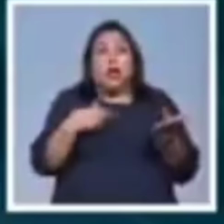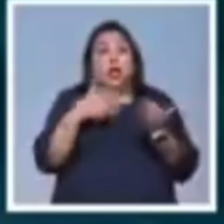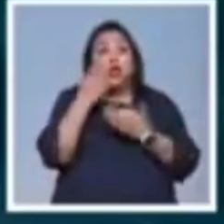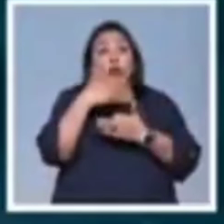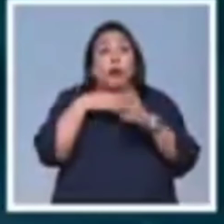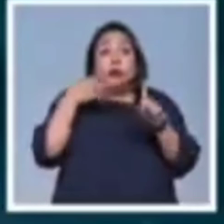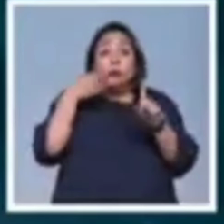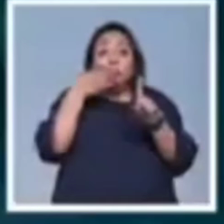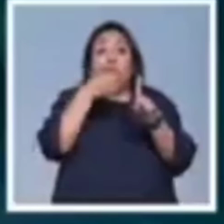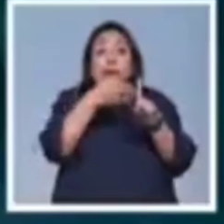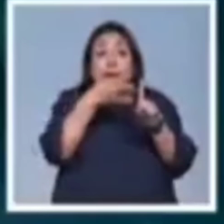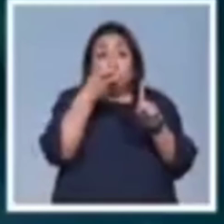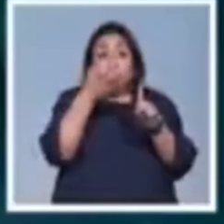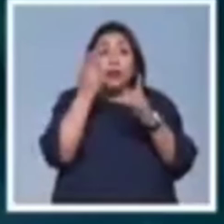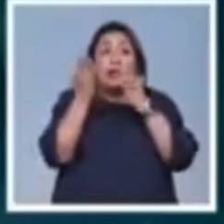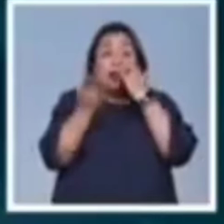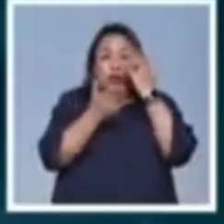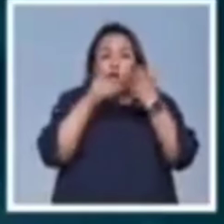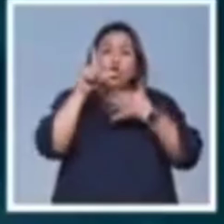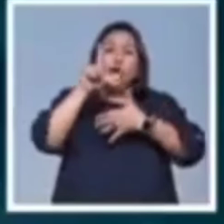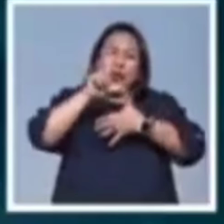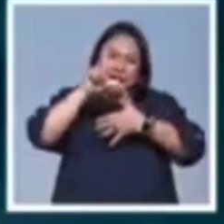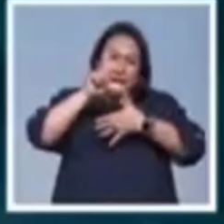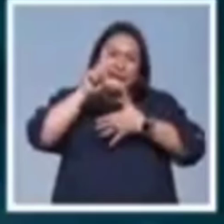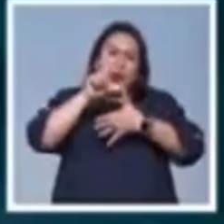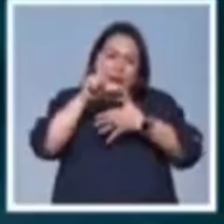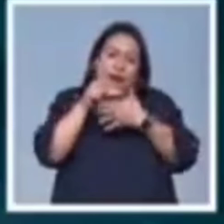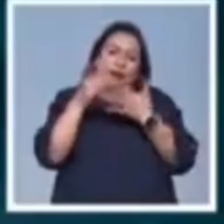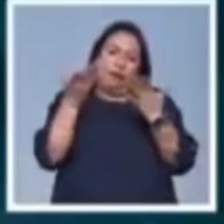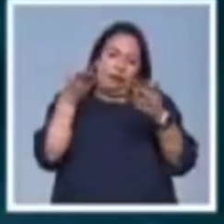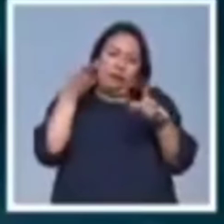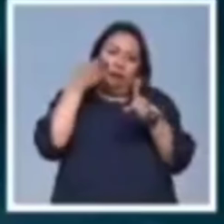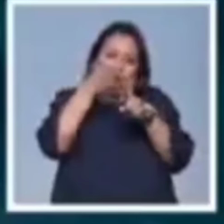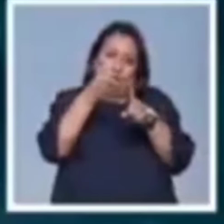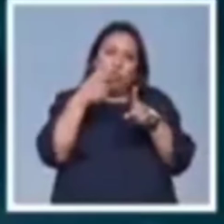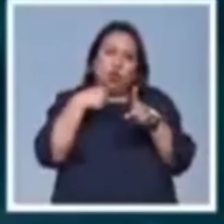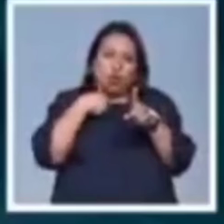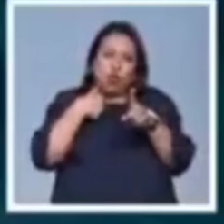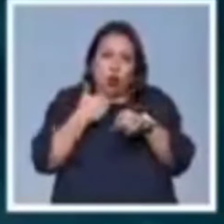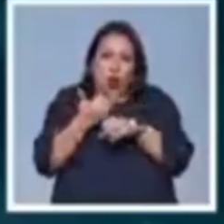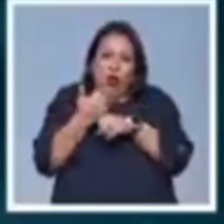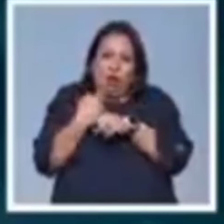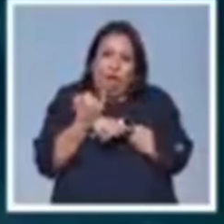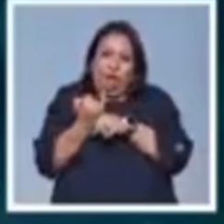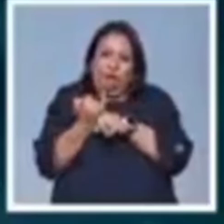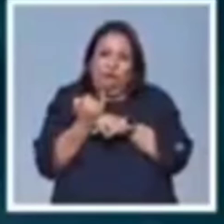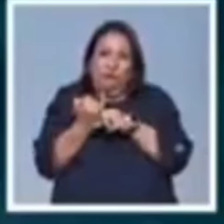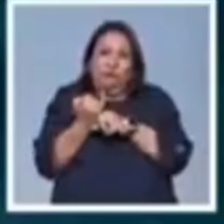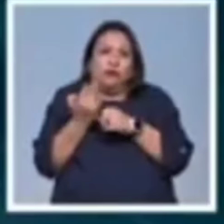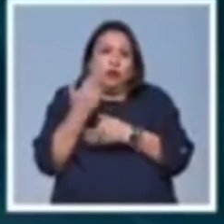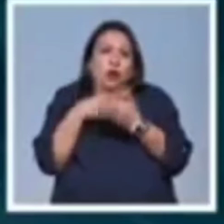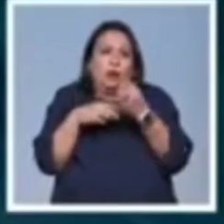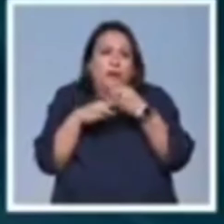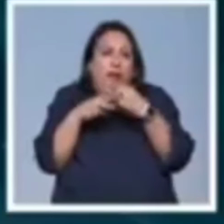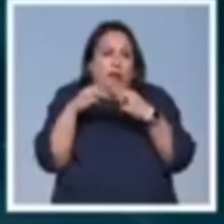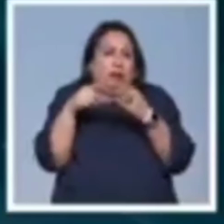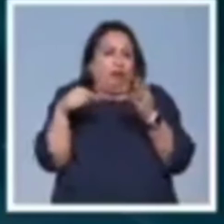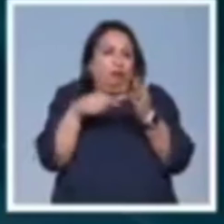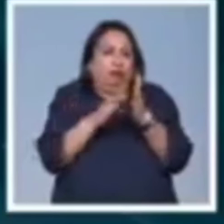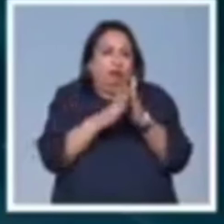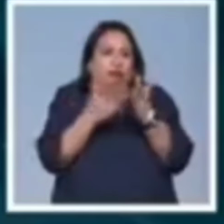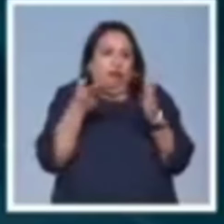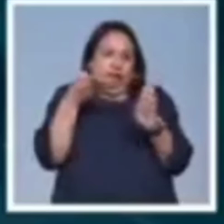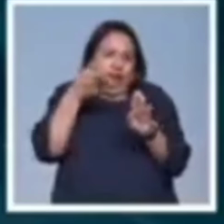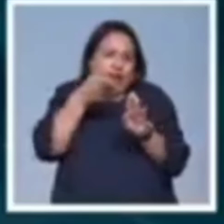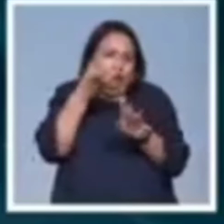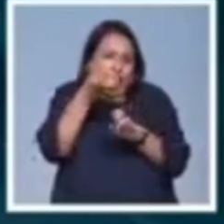estaban enfocados precisamente a estudios latinoamericanos. Entonces es donde estoy tirando yo, y pues ahora sí que todo el material está enfocado